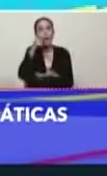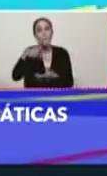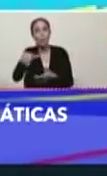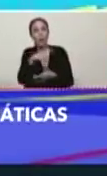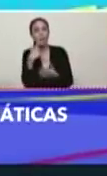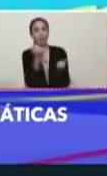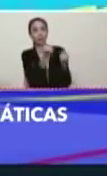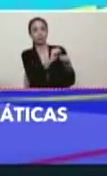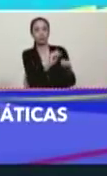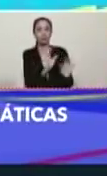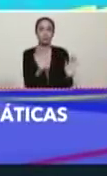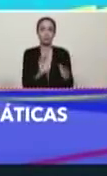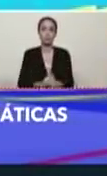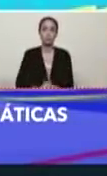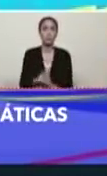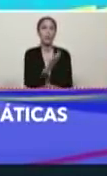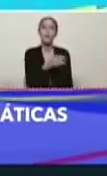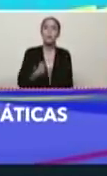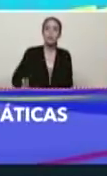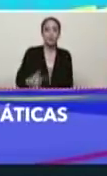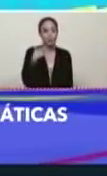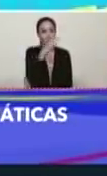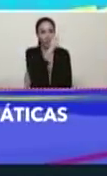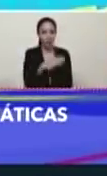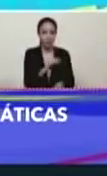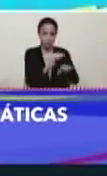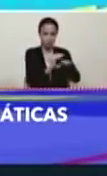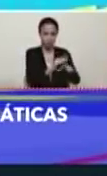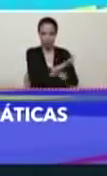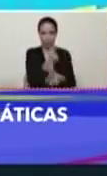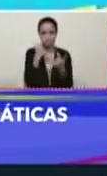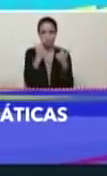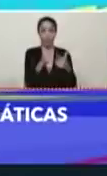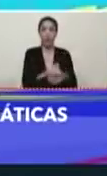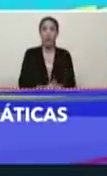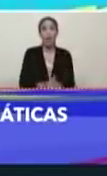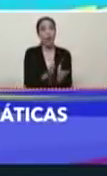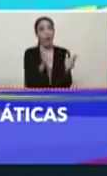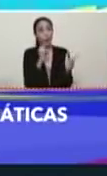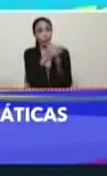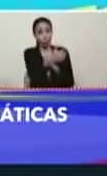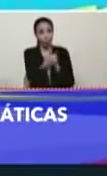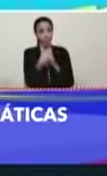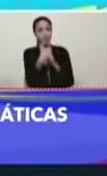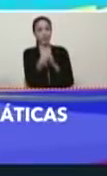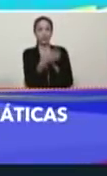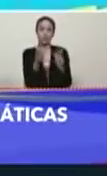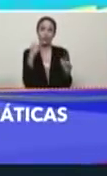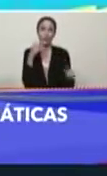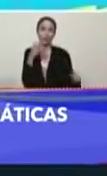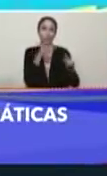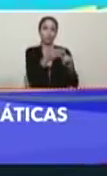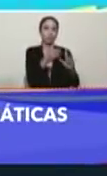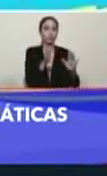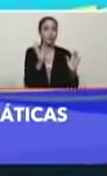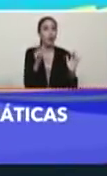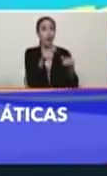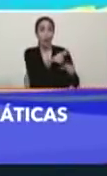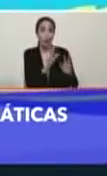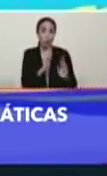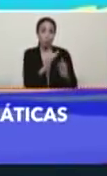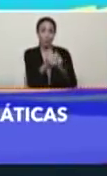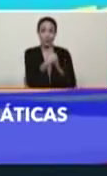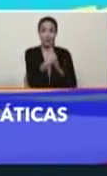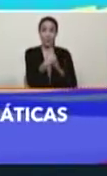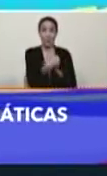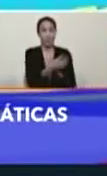Yo solo le digo a Jair Bolsonaro, tus amenazas se van a regresar contra ti, y todo lo que estás haciendo contra